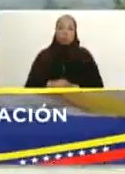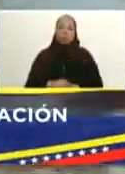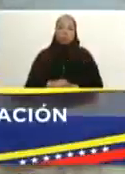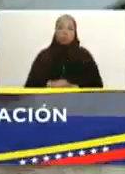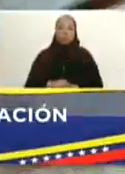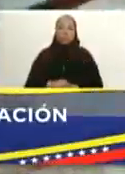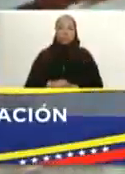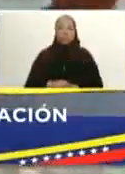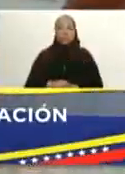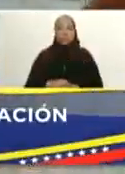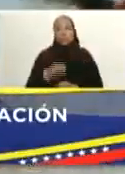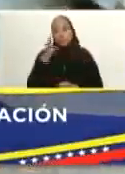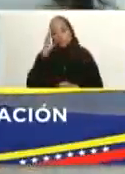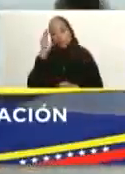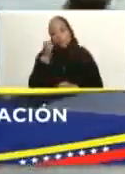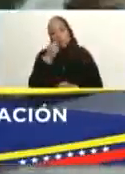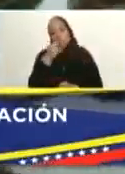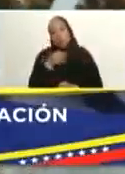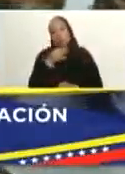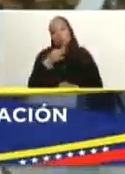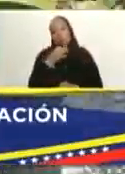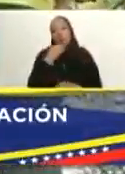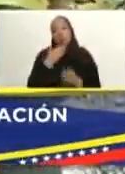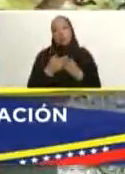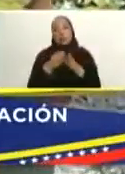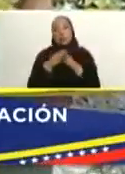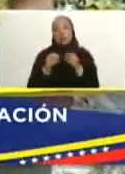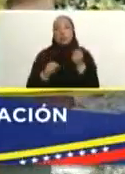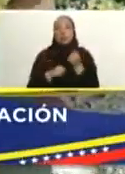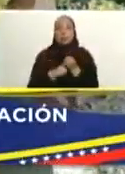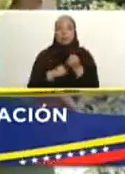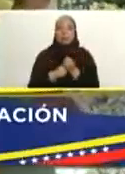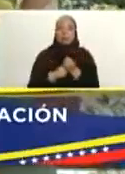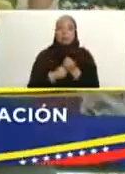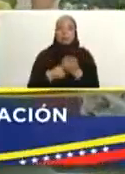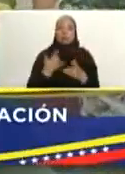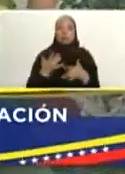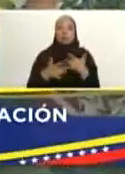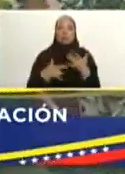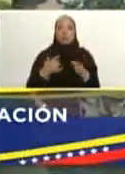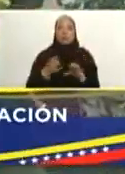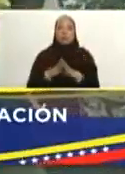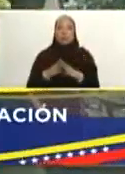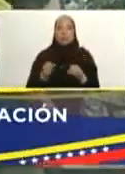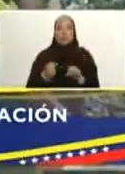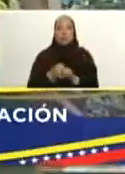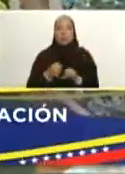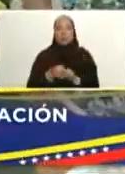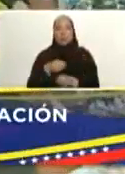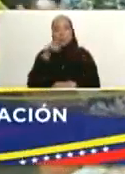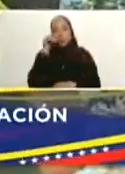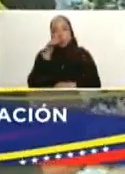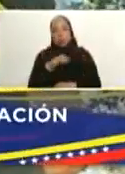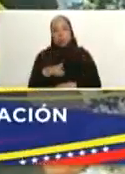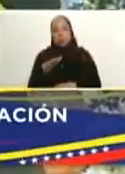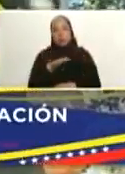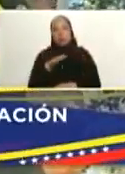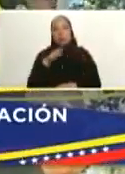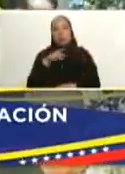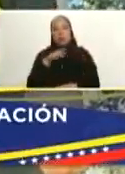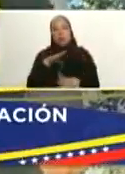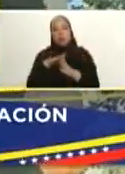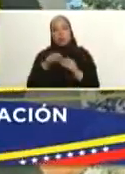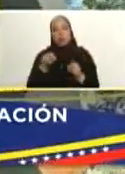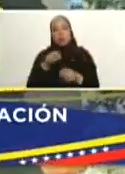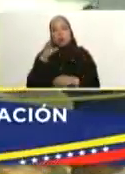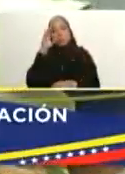tardes. Presidente, una vez más para agradecerle todo este apoyo que está haciendo con todo este poder popular en conjunto a toda